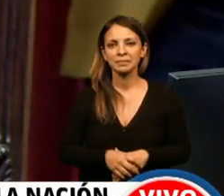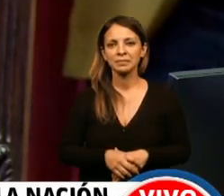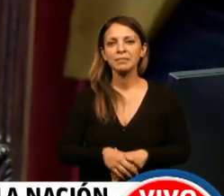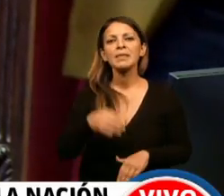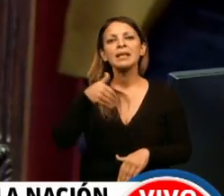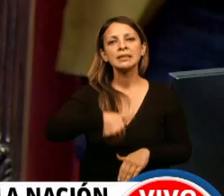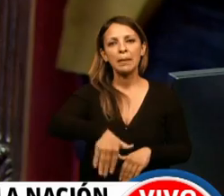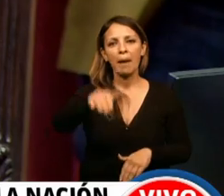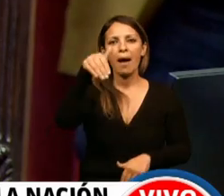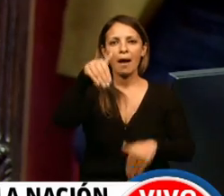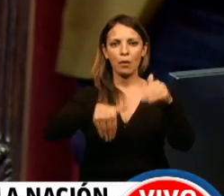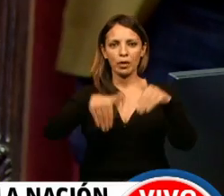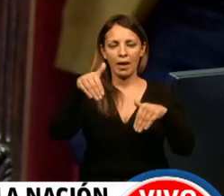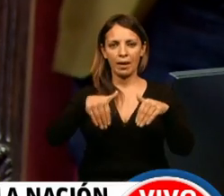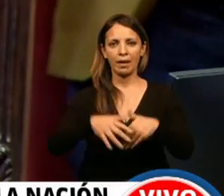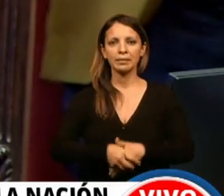se va a votar